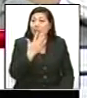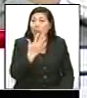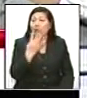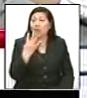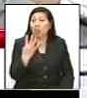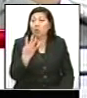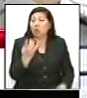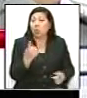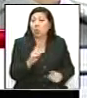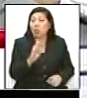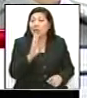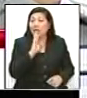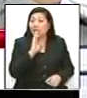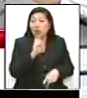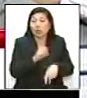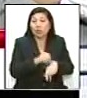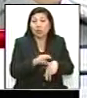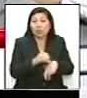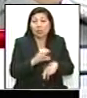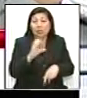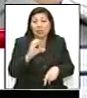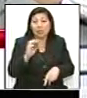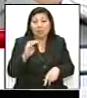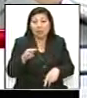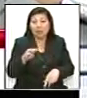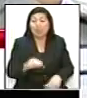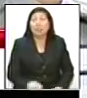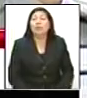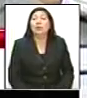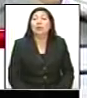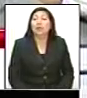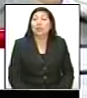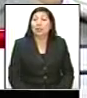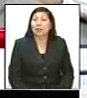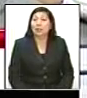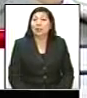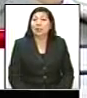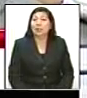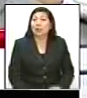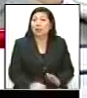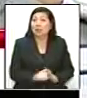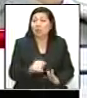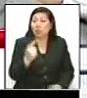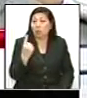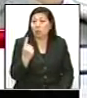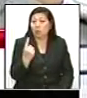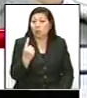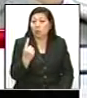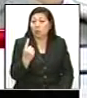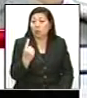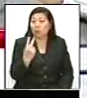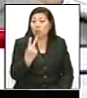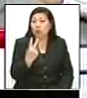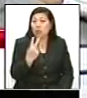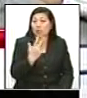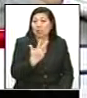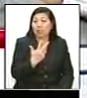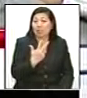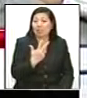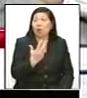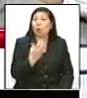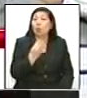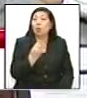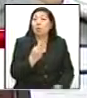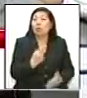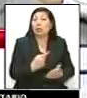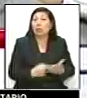154, cuando habla del Consejo Nacional de la Magistratura, en los incisos 1, 2 y 3, ¿cómo